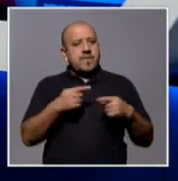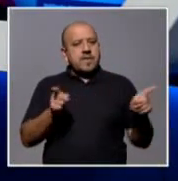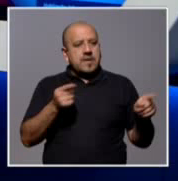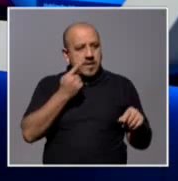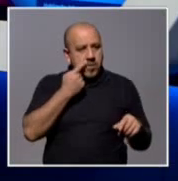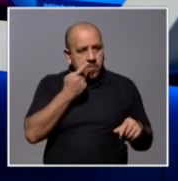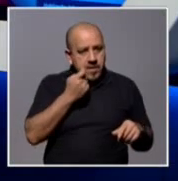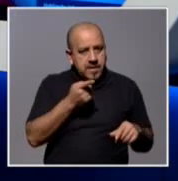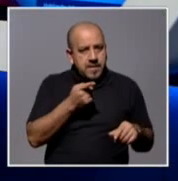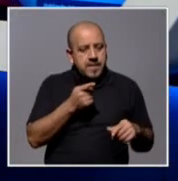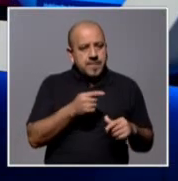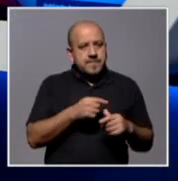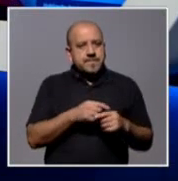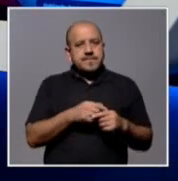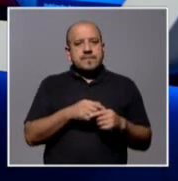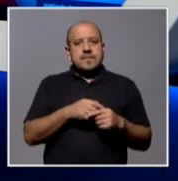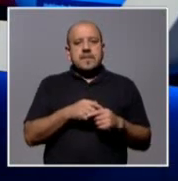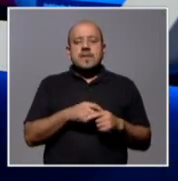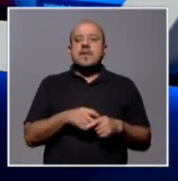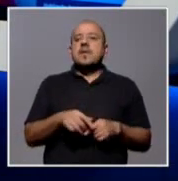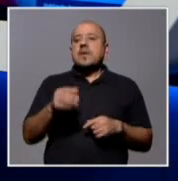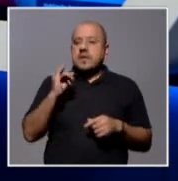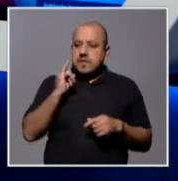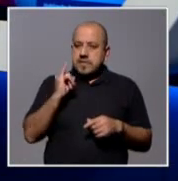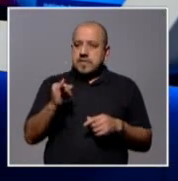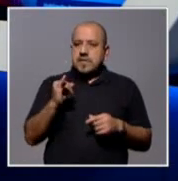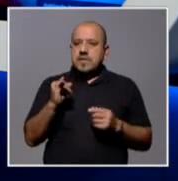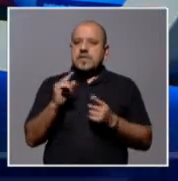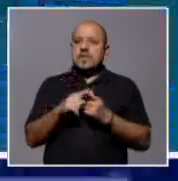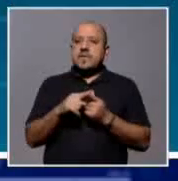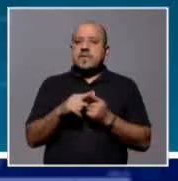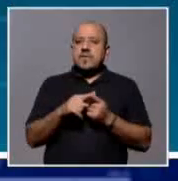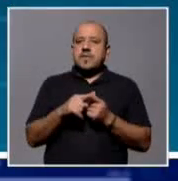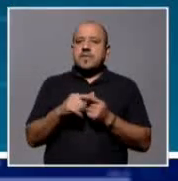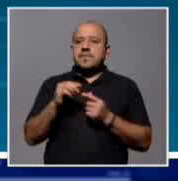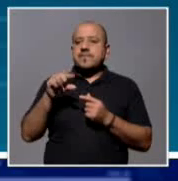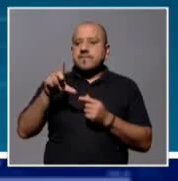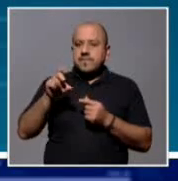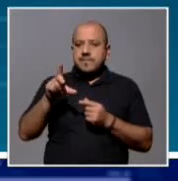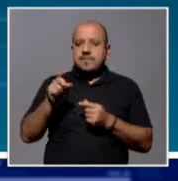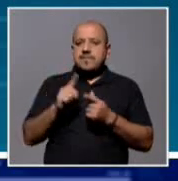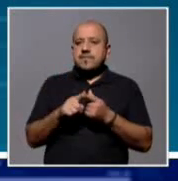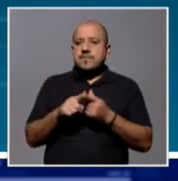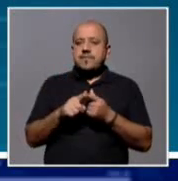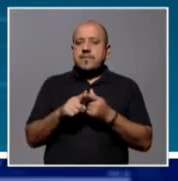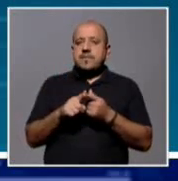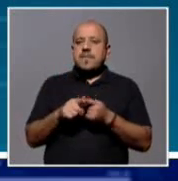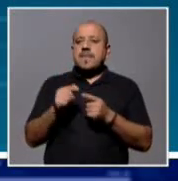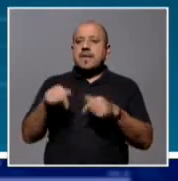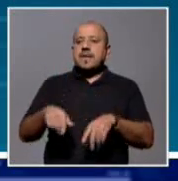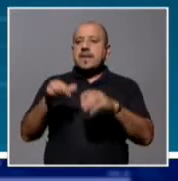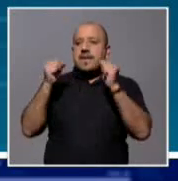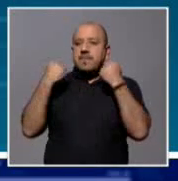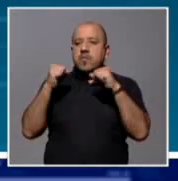masculino? Bueno, sí, ocurre. Obviamente por los logros que el deporte